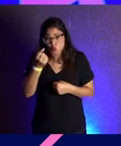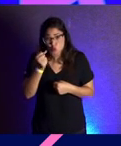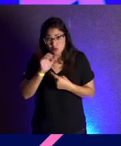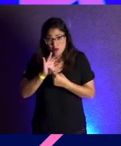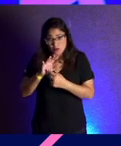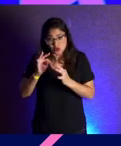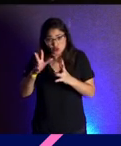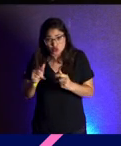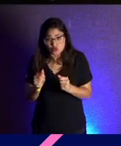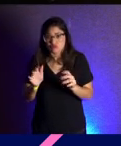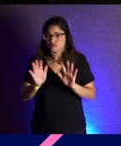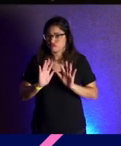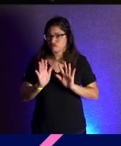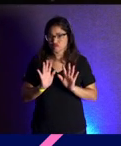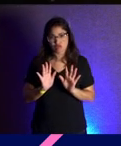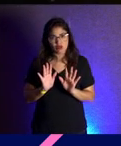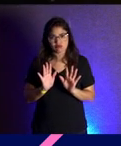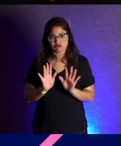something for us.